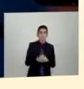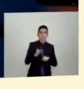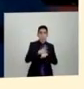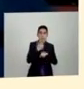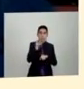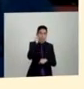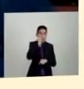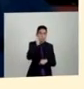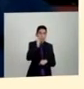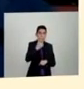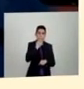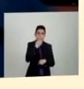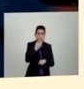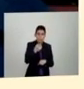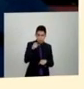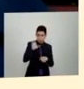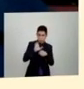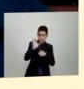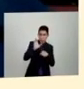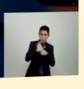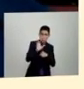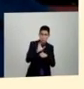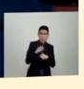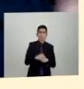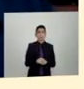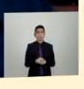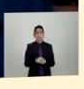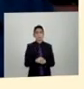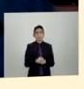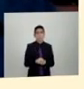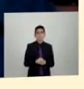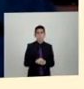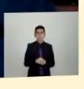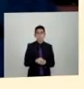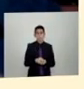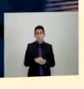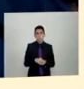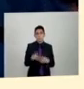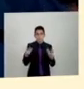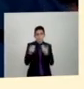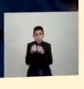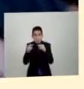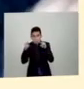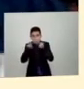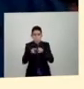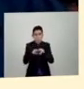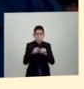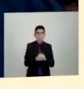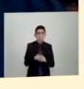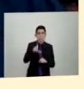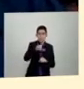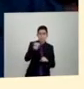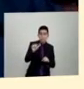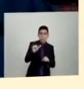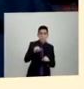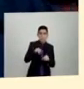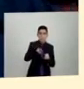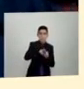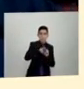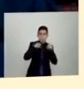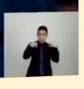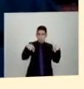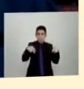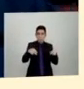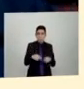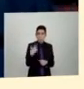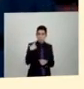decía siempre, oye, estos colombianos cómo son de raros. Se llegan, se acuestan y después vuelven y se salen de la cama, se visten y se van. Y